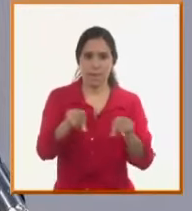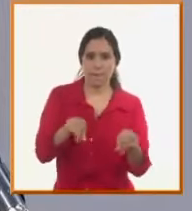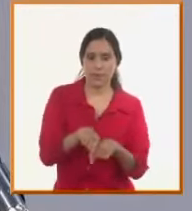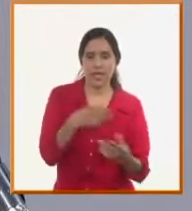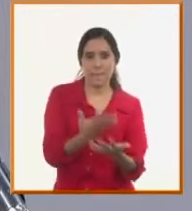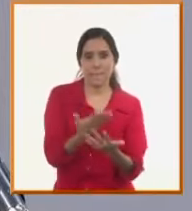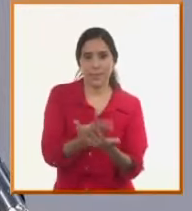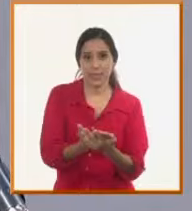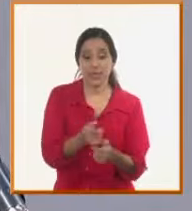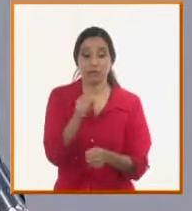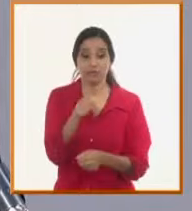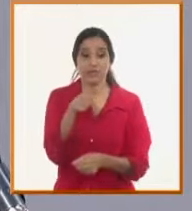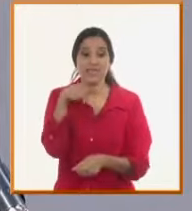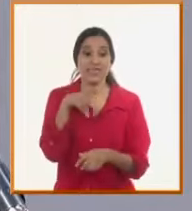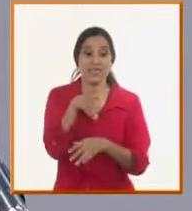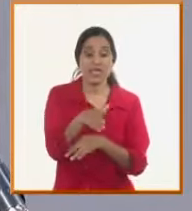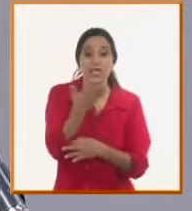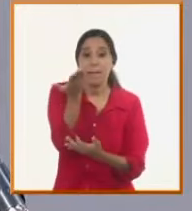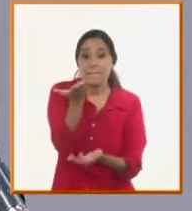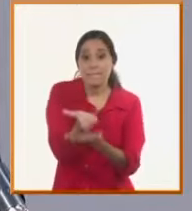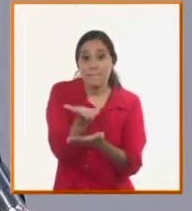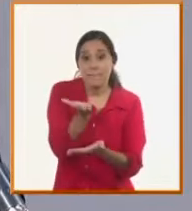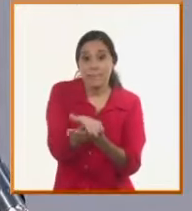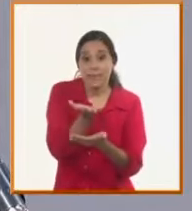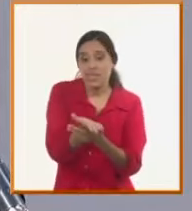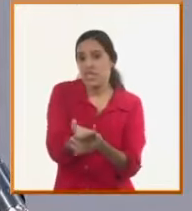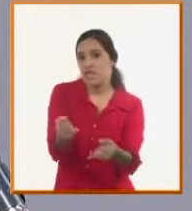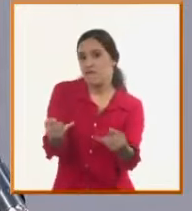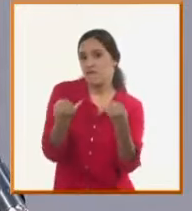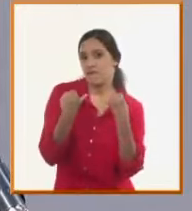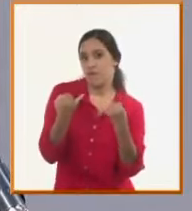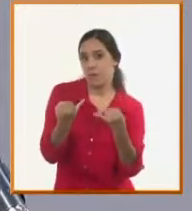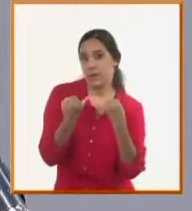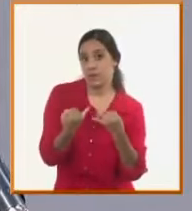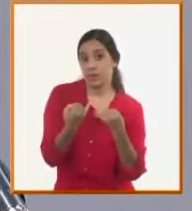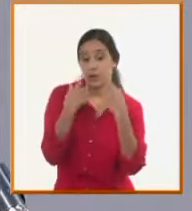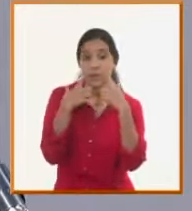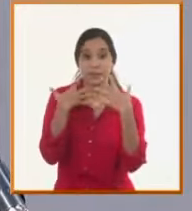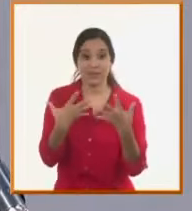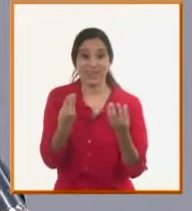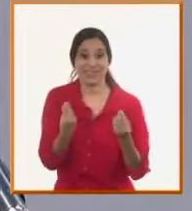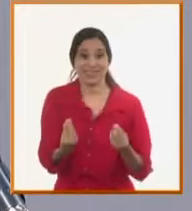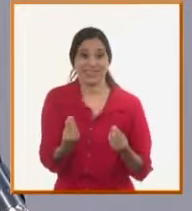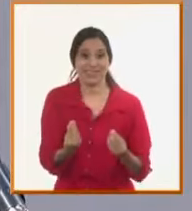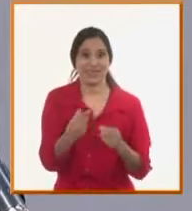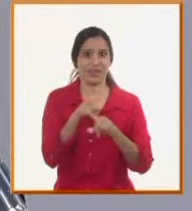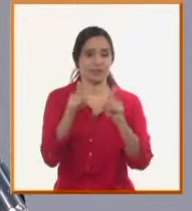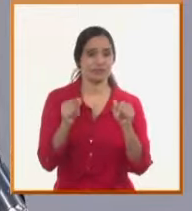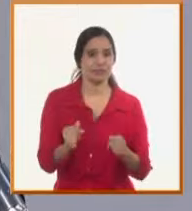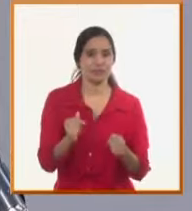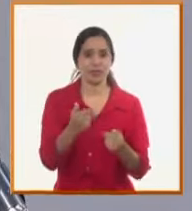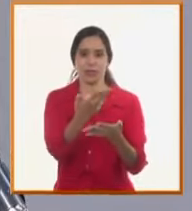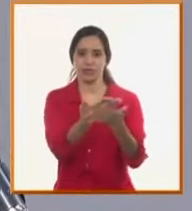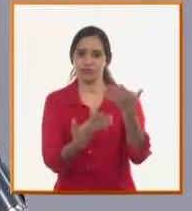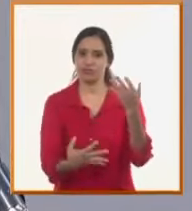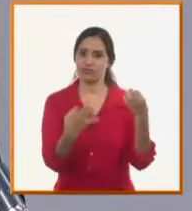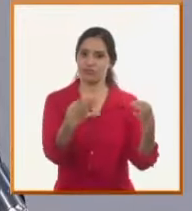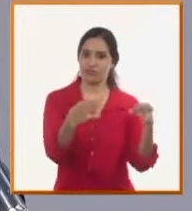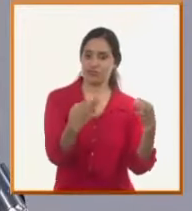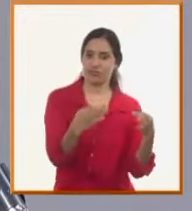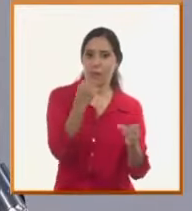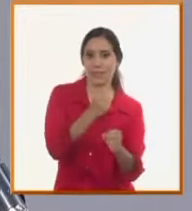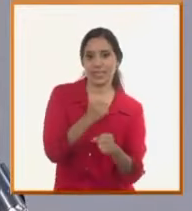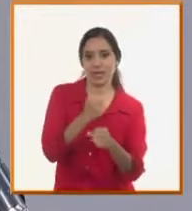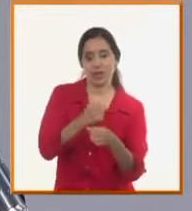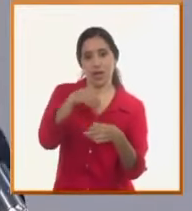solicitar y información. Qué es lo que se requiere, qué es lo que necesita para poderse hacer agente de seguro.